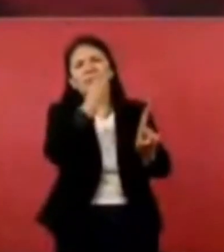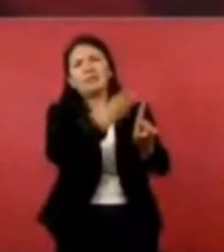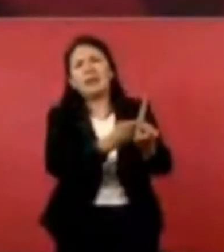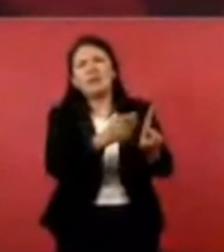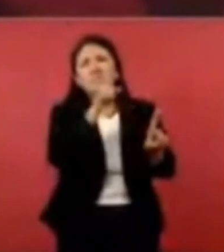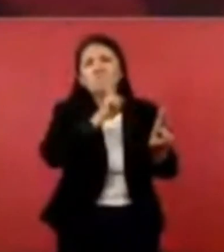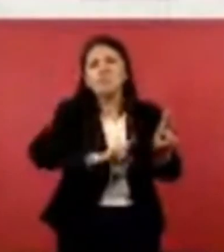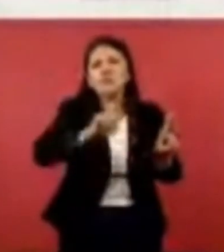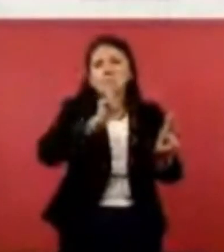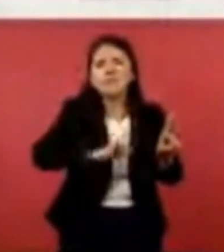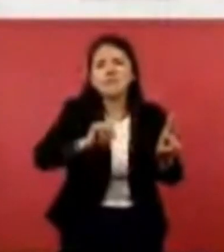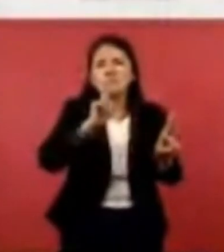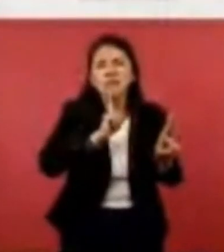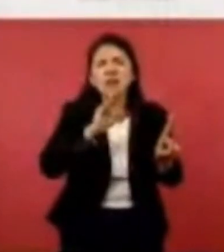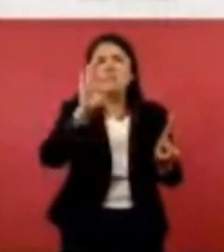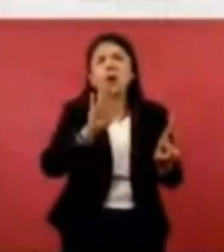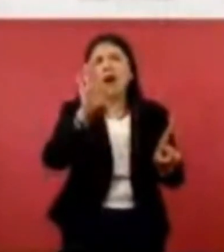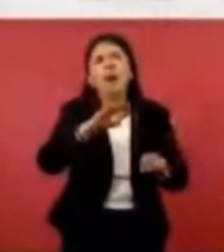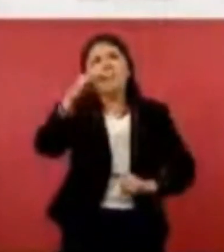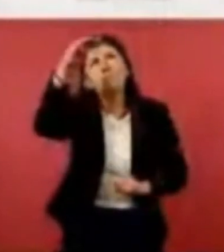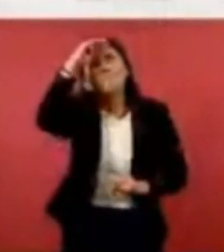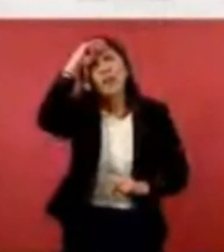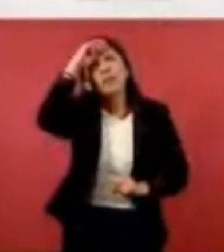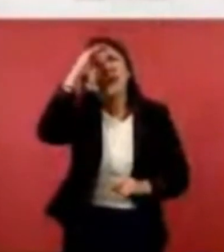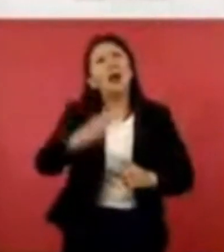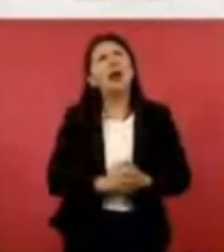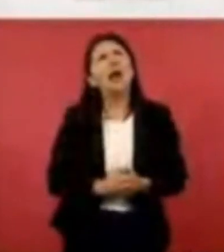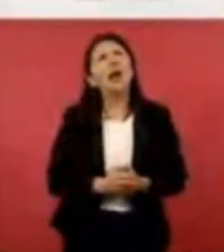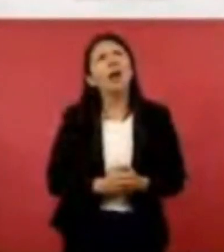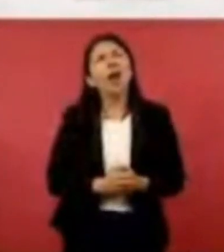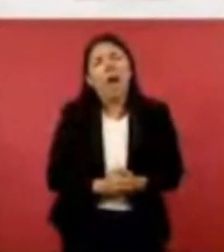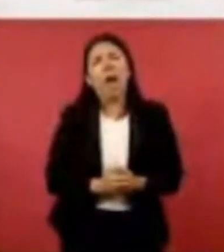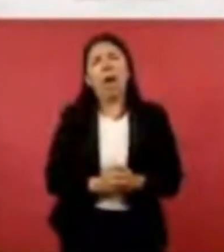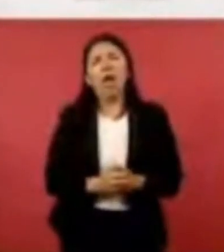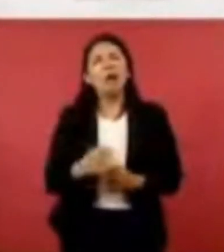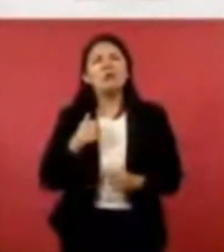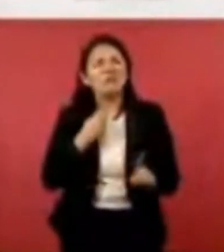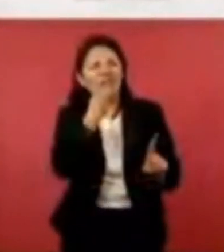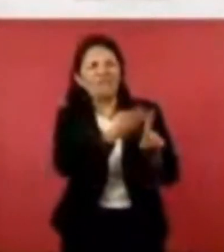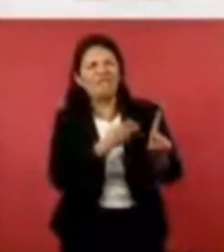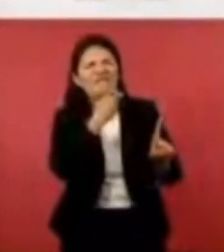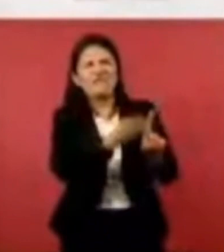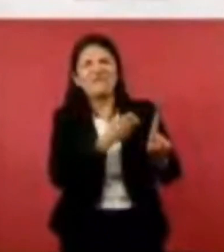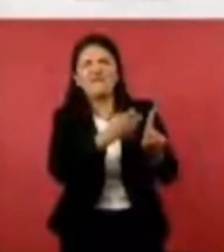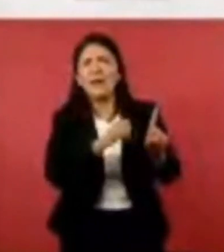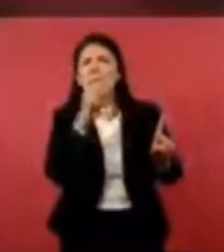y pensar que no va a pasar nada.